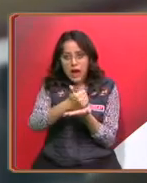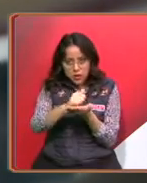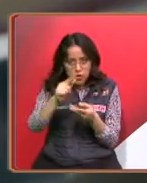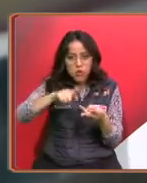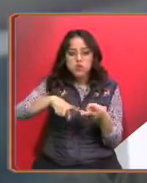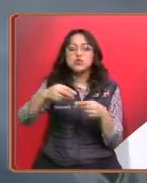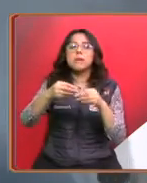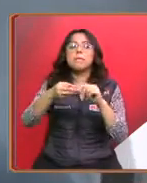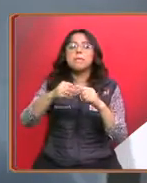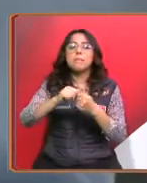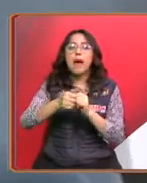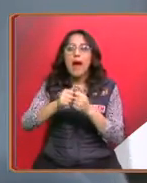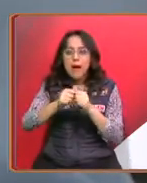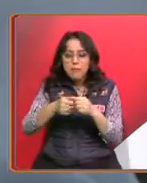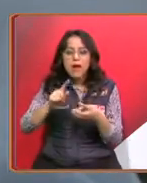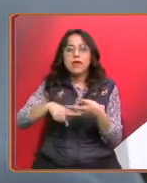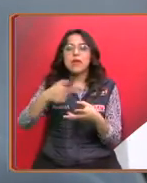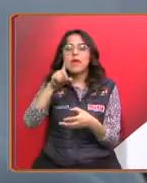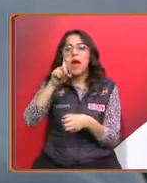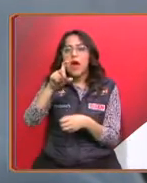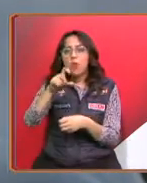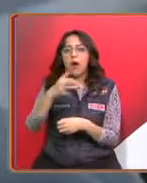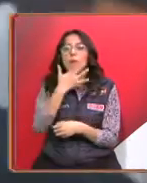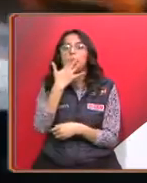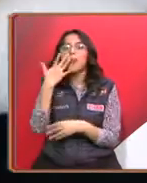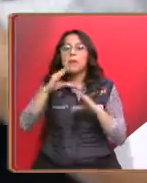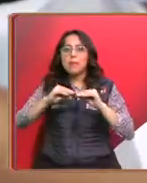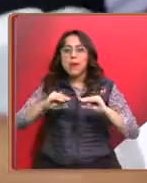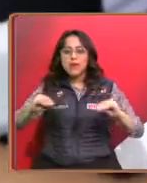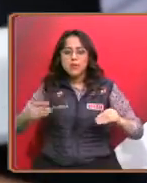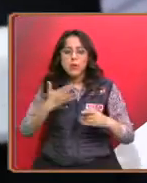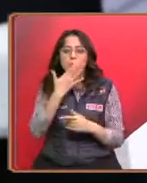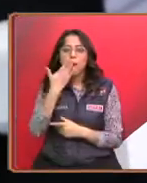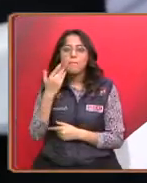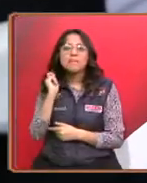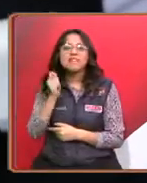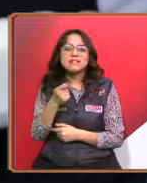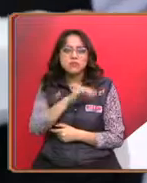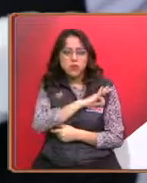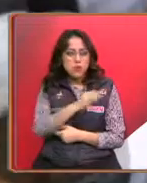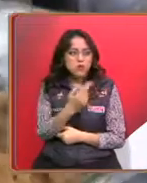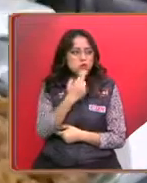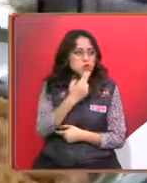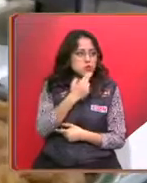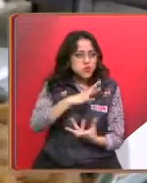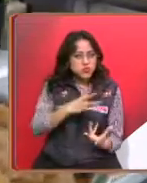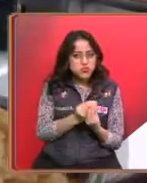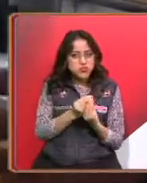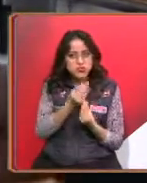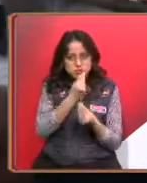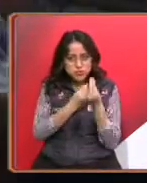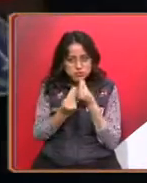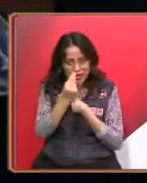de papa y una refrescante agua de tamarindo fueron la combinación perfecta.